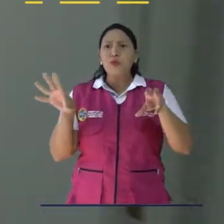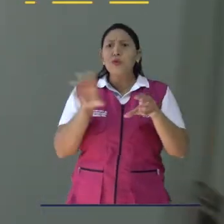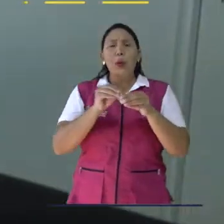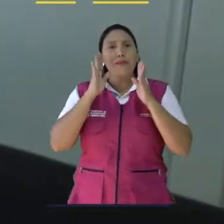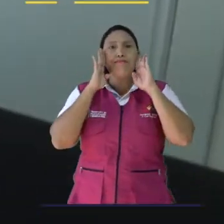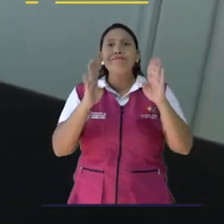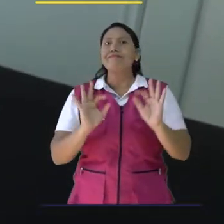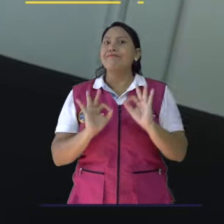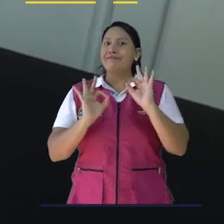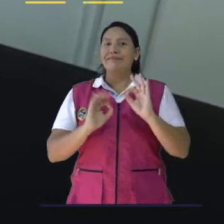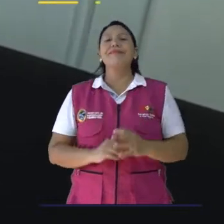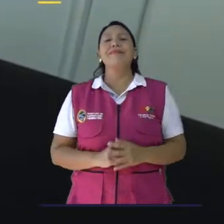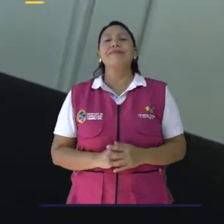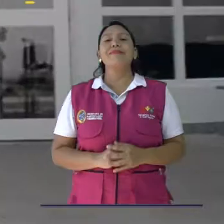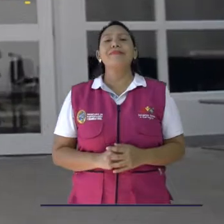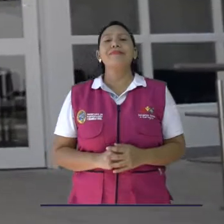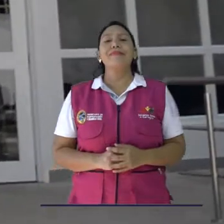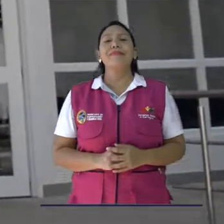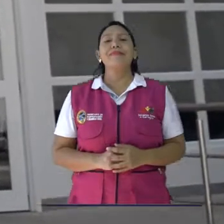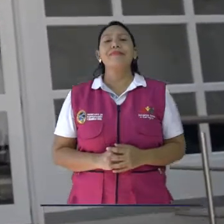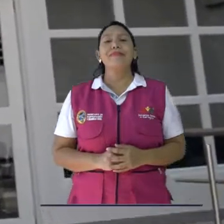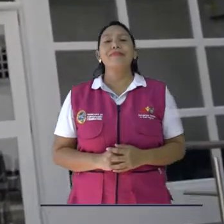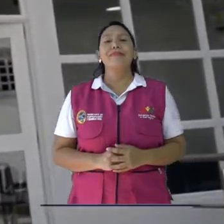muestras de laboratorio y citología.